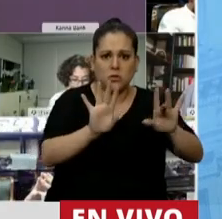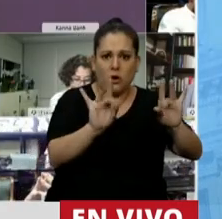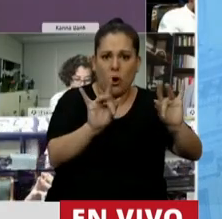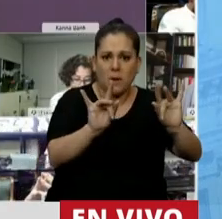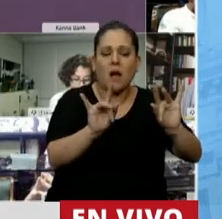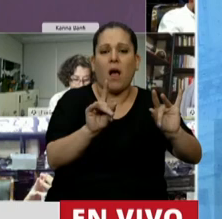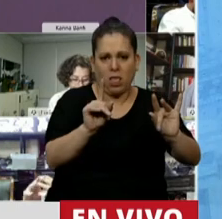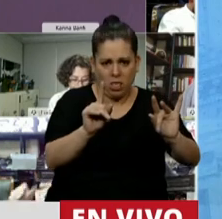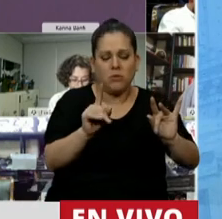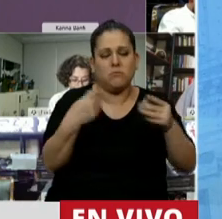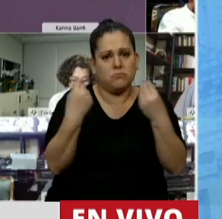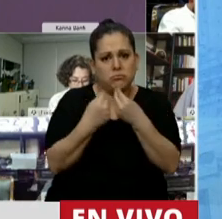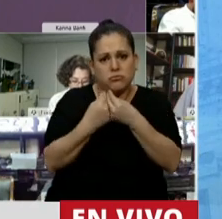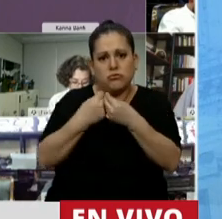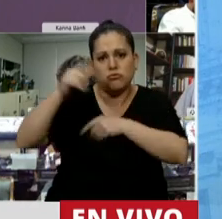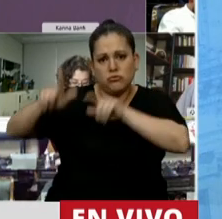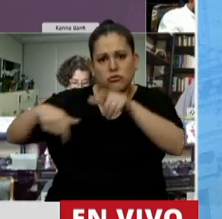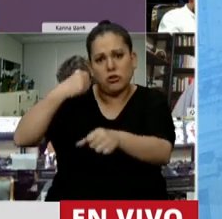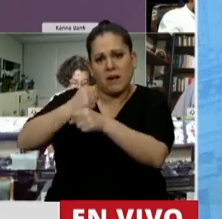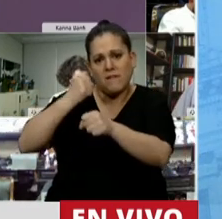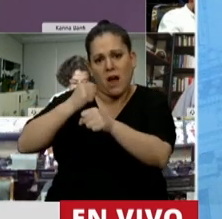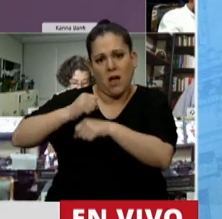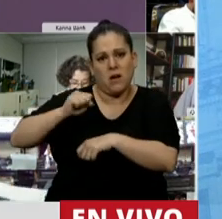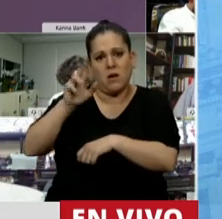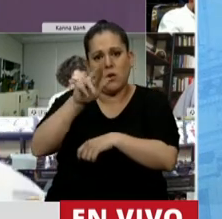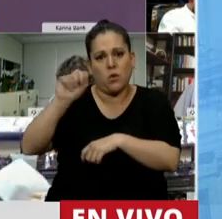la colaboración de muchos trabajadores rurales que